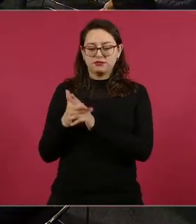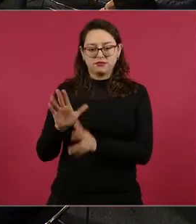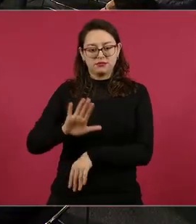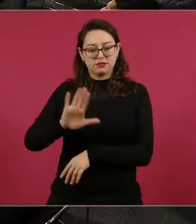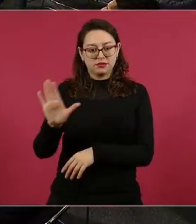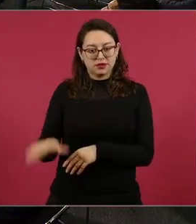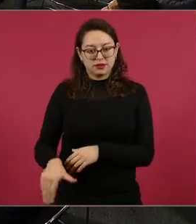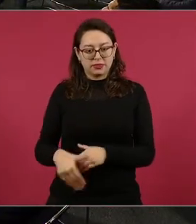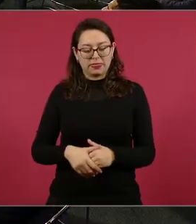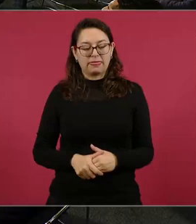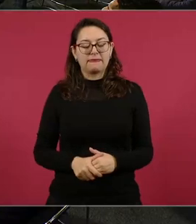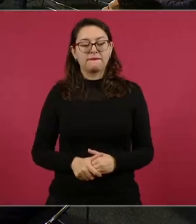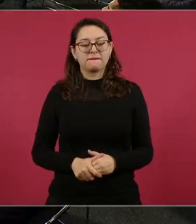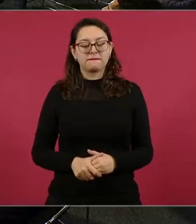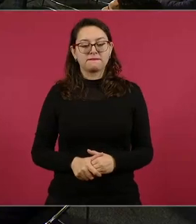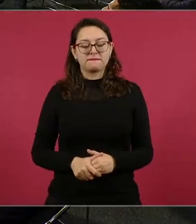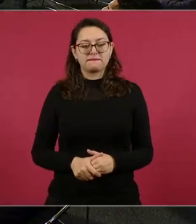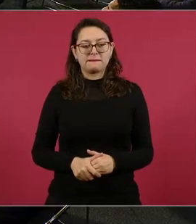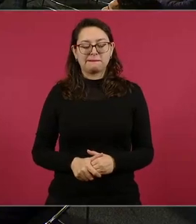Y